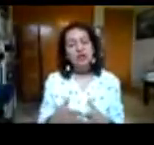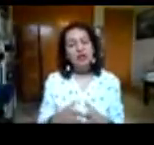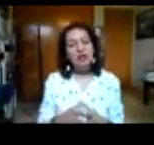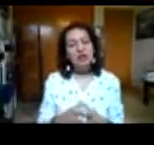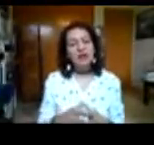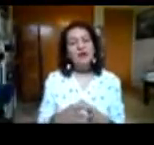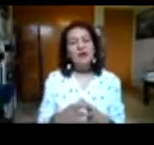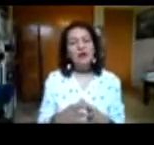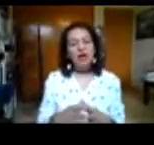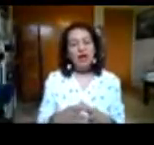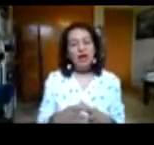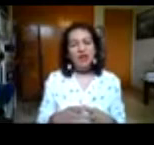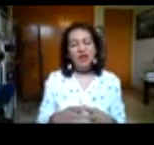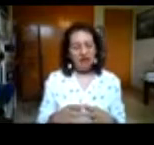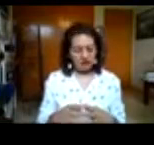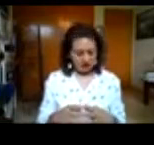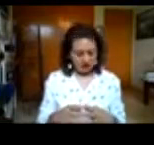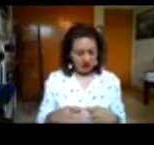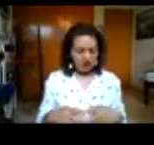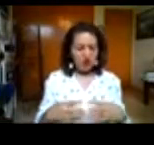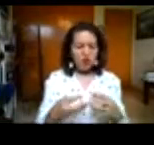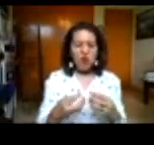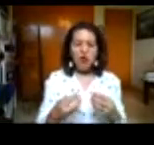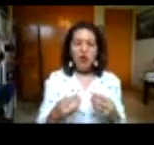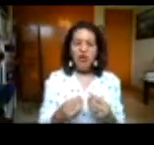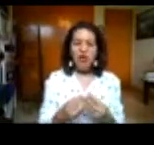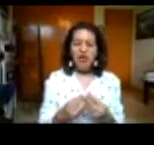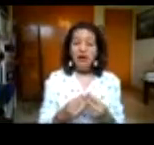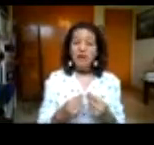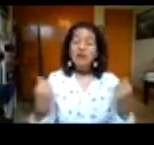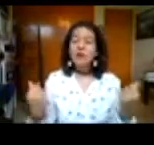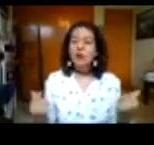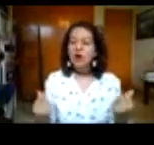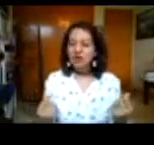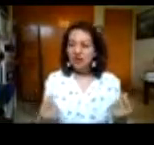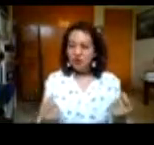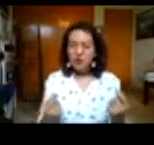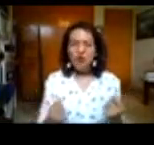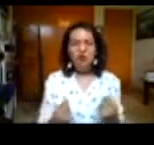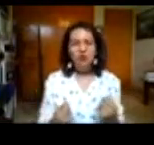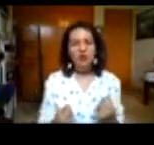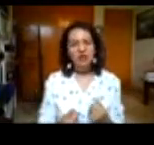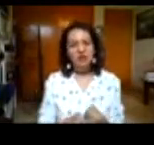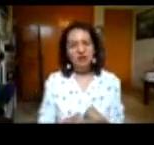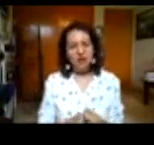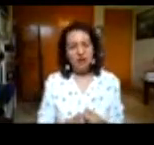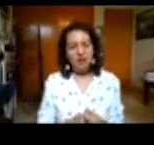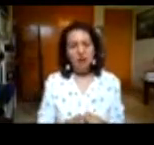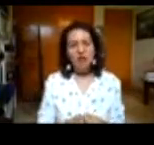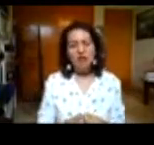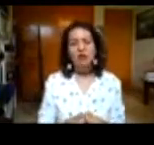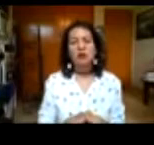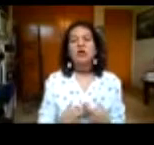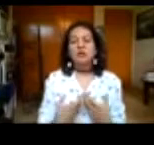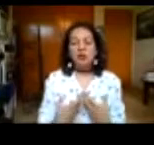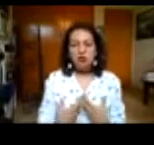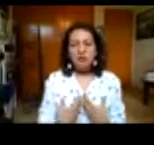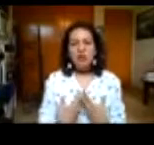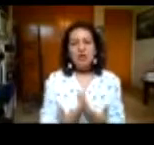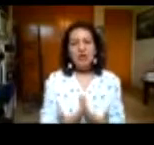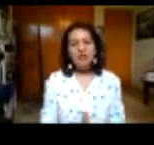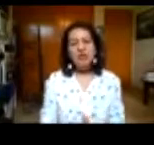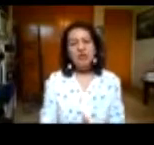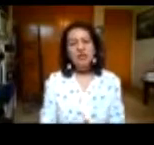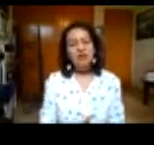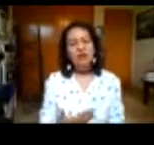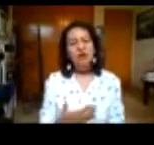este taller fuera, insisto, como el abrir boca de cómo podemos llegar a ser Parlamento Abierto, pero también